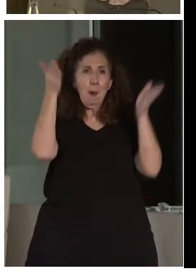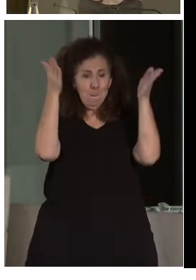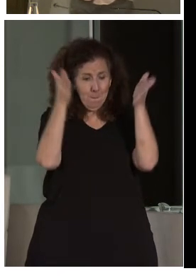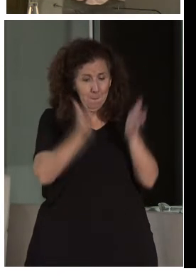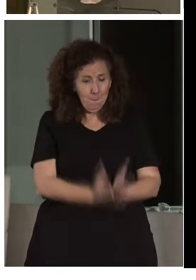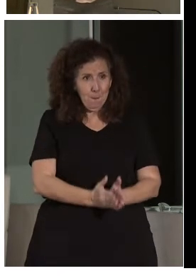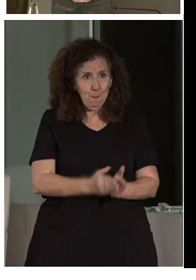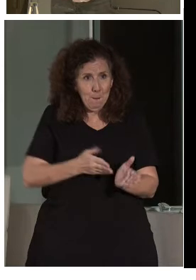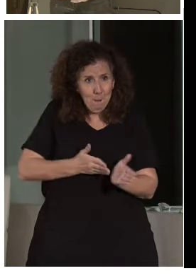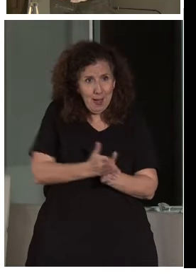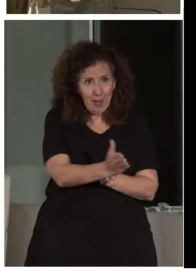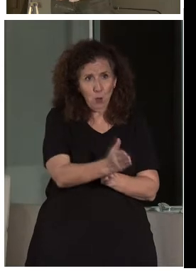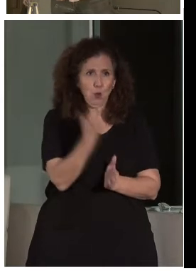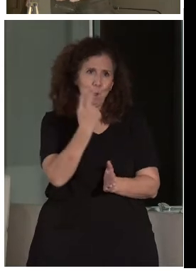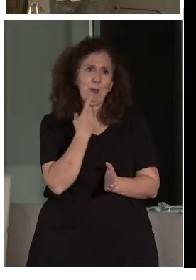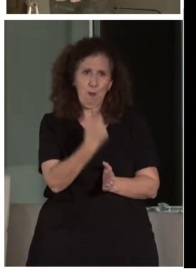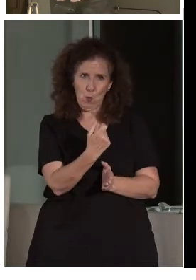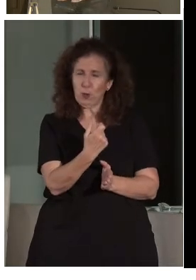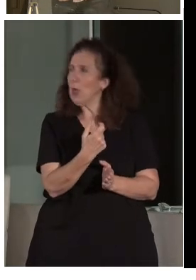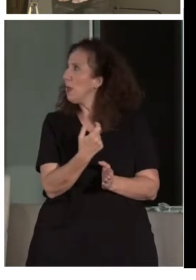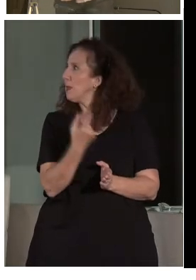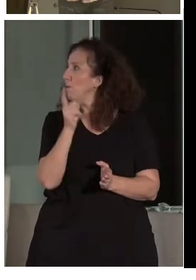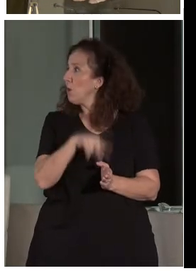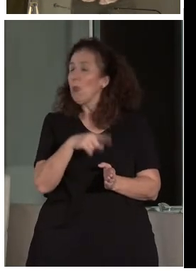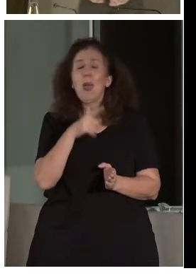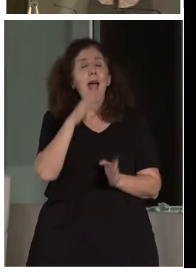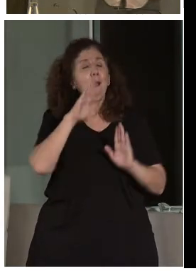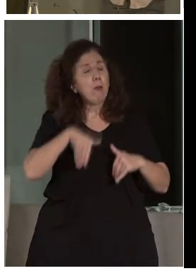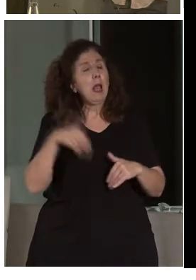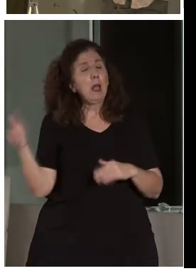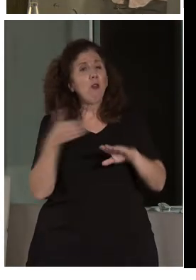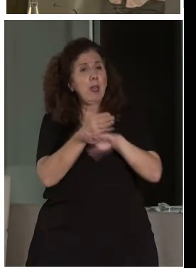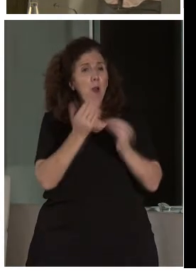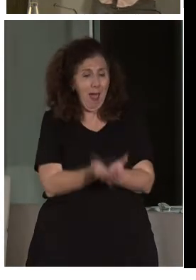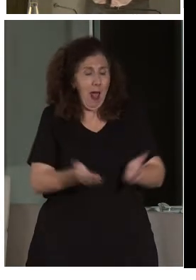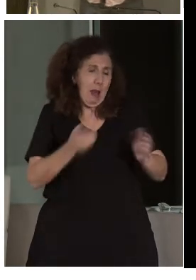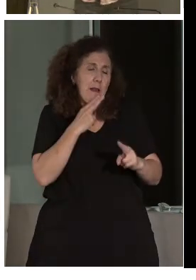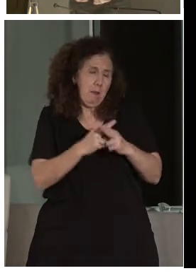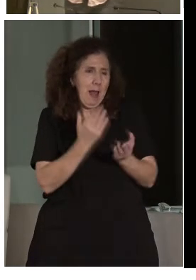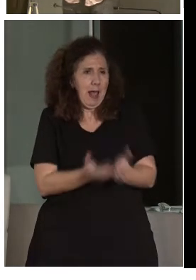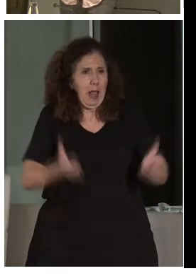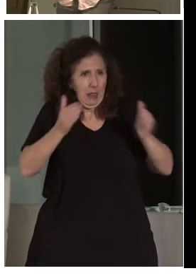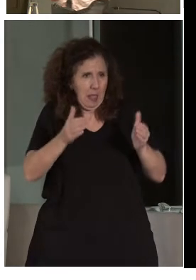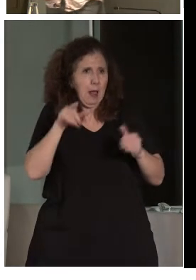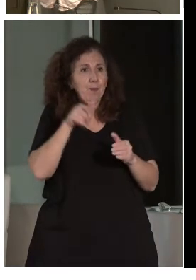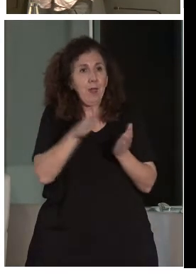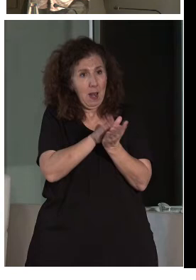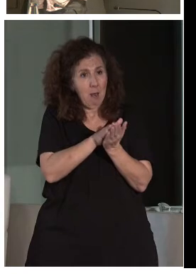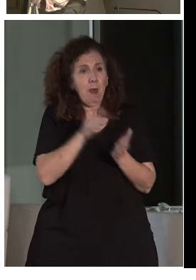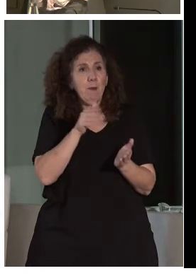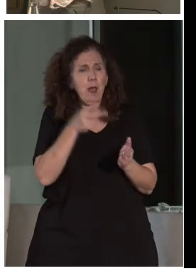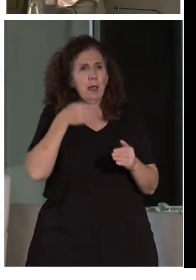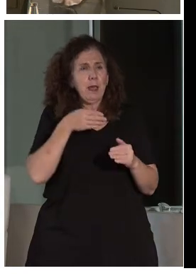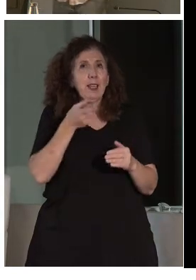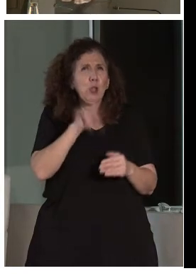complicado y sinuoso, ¿no? Pero bueno, esta gente llega a la Caldera de Tauriente y le permiten una cosa que es bastante complicada,